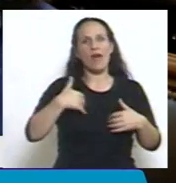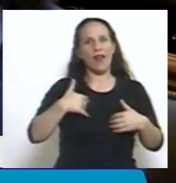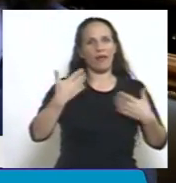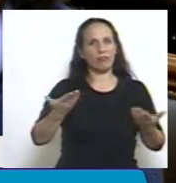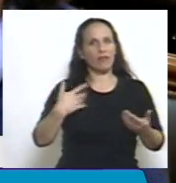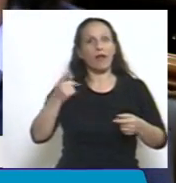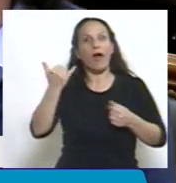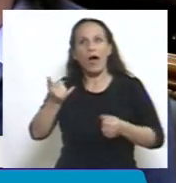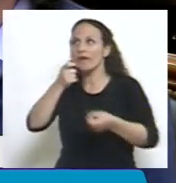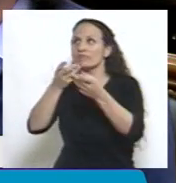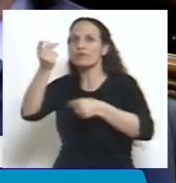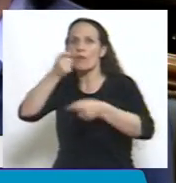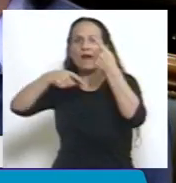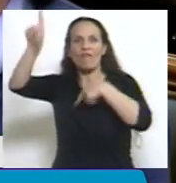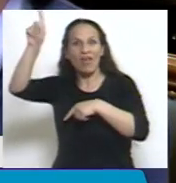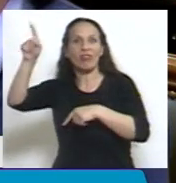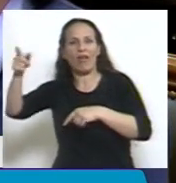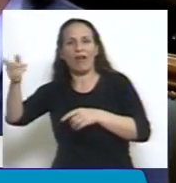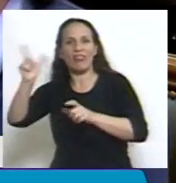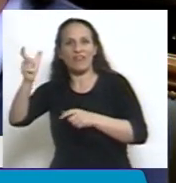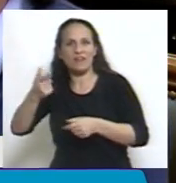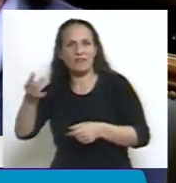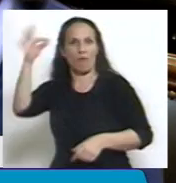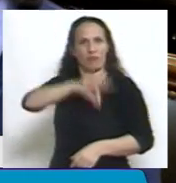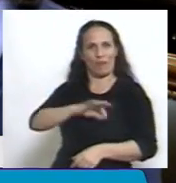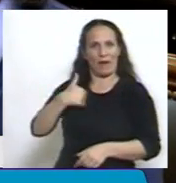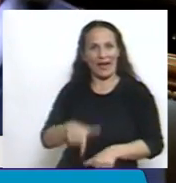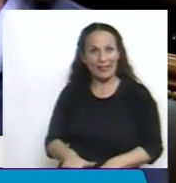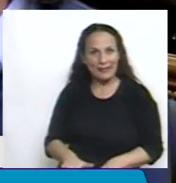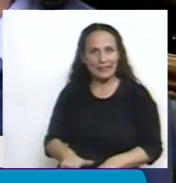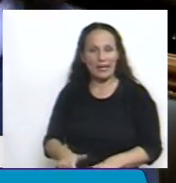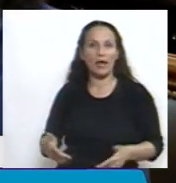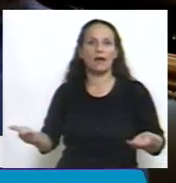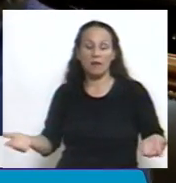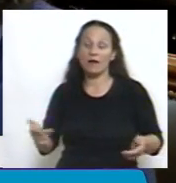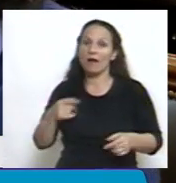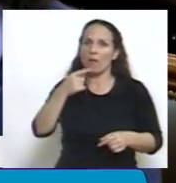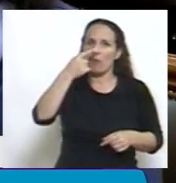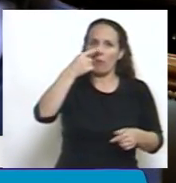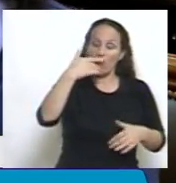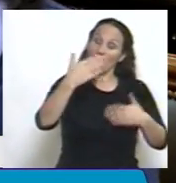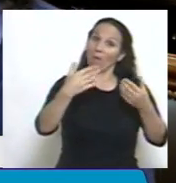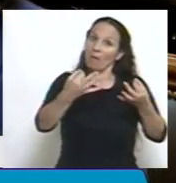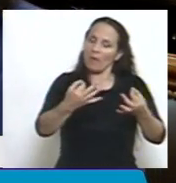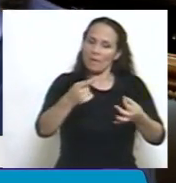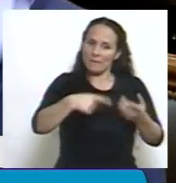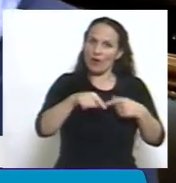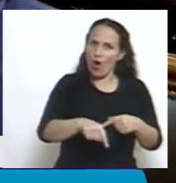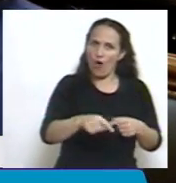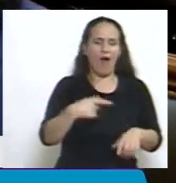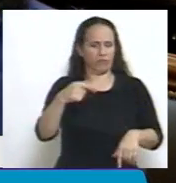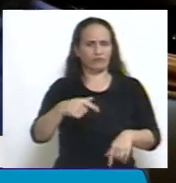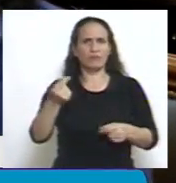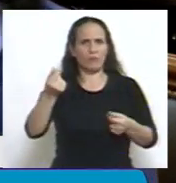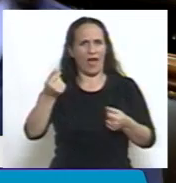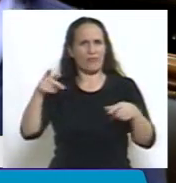fiscal. Y a medida que se entró en este círculo de subpresupuesto, tengo más plata, pero inclusive gasto más de lo